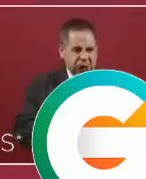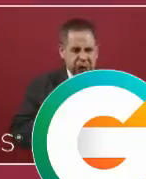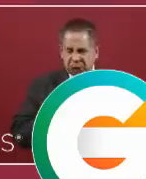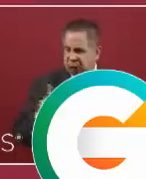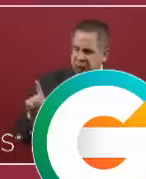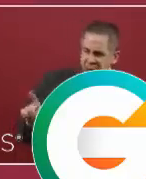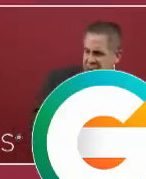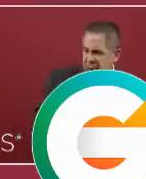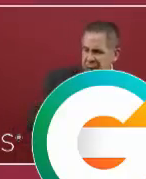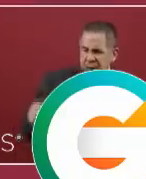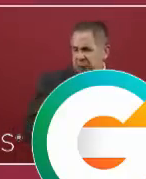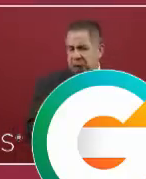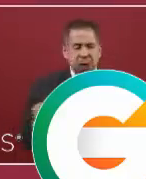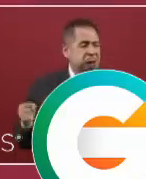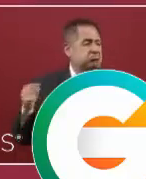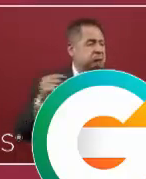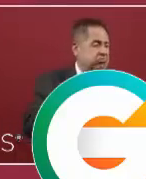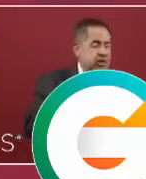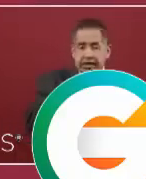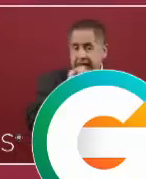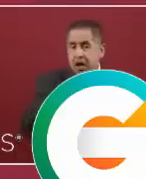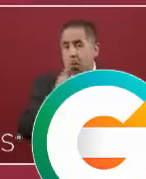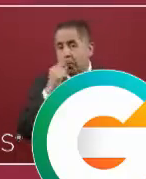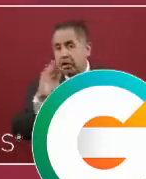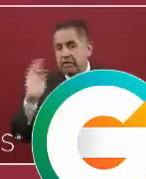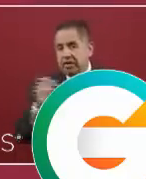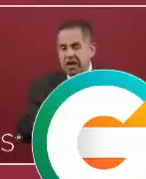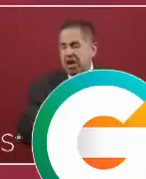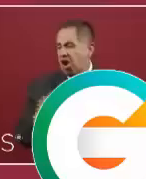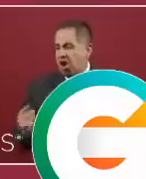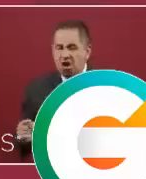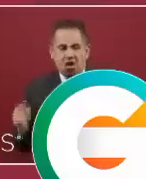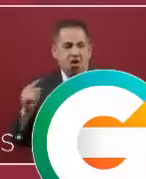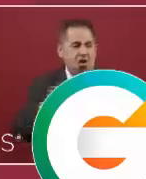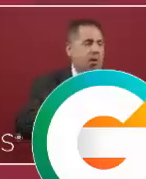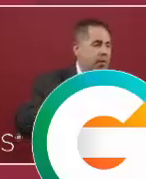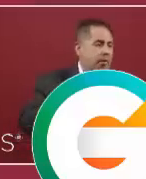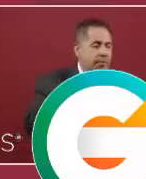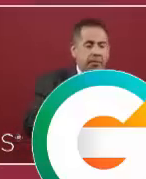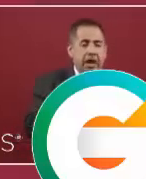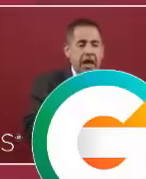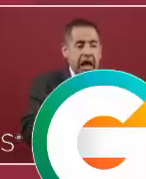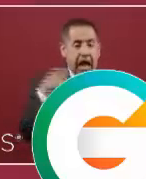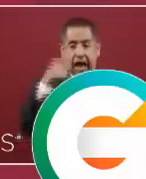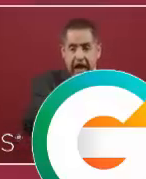marina y a la Policía Federal para operativos